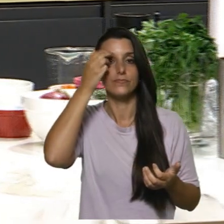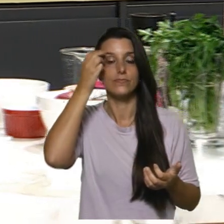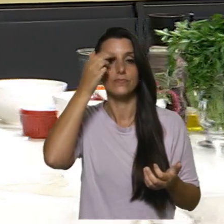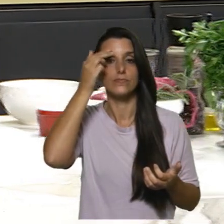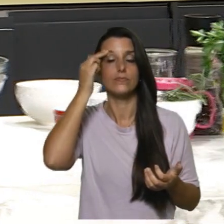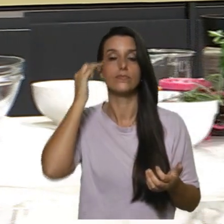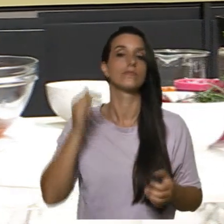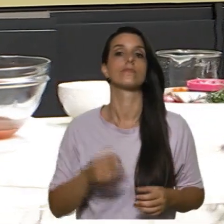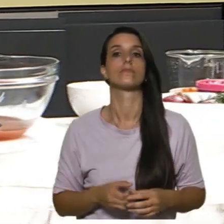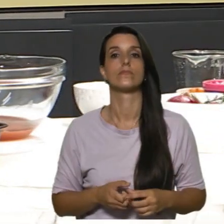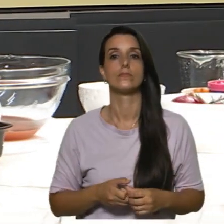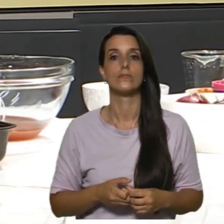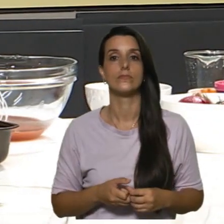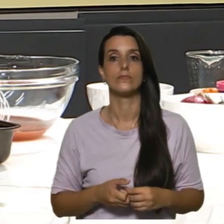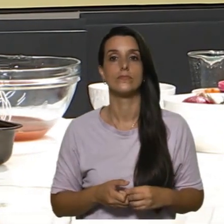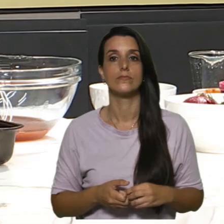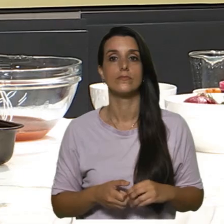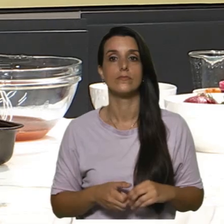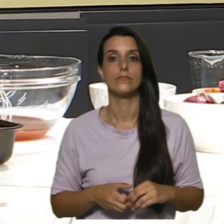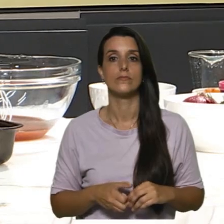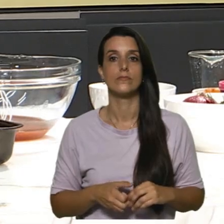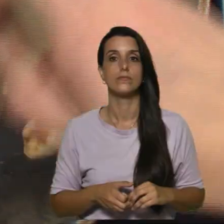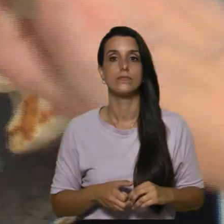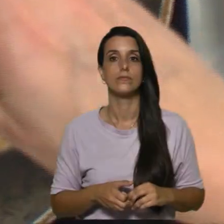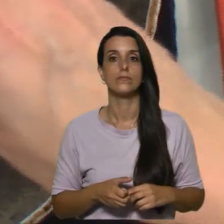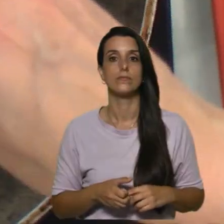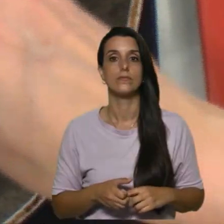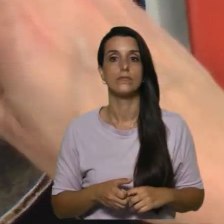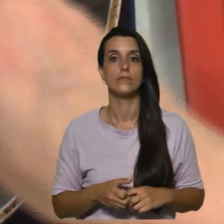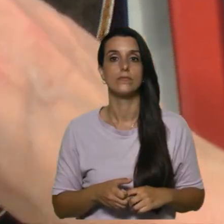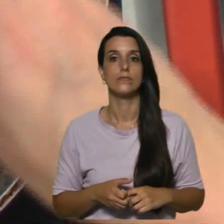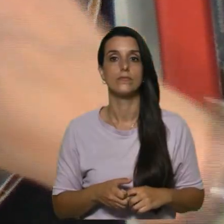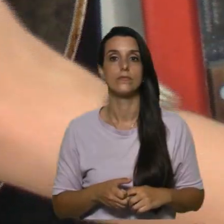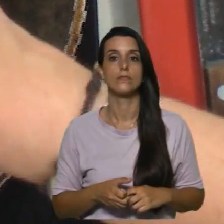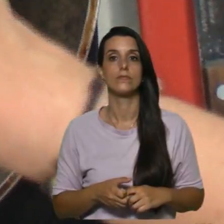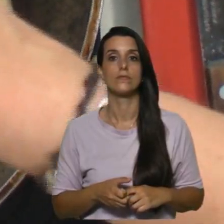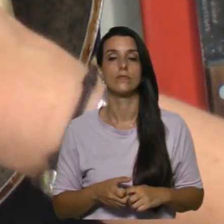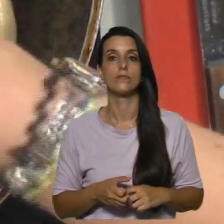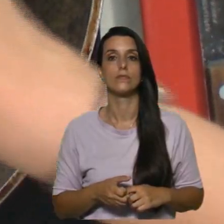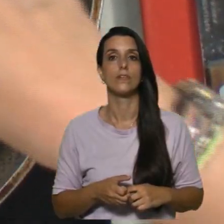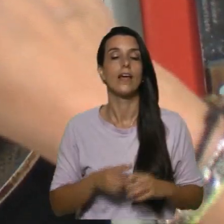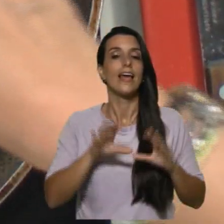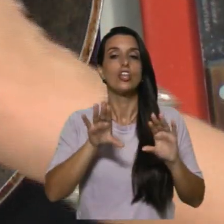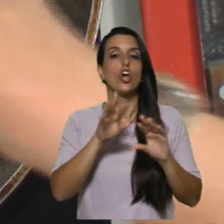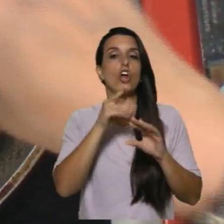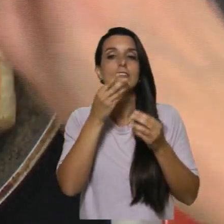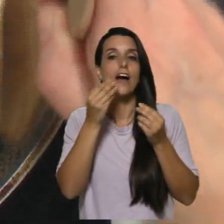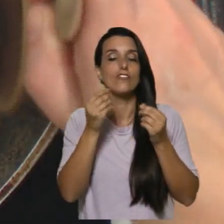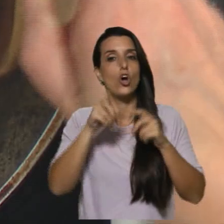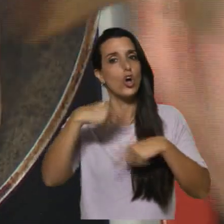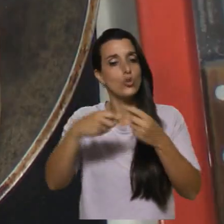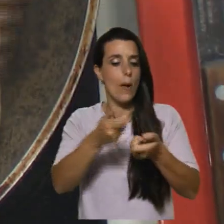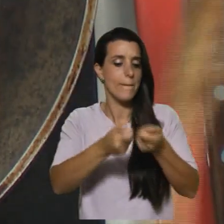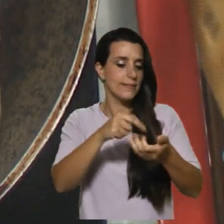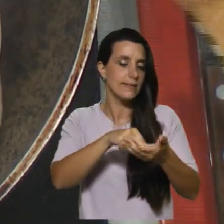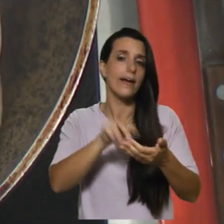vuelta a estas acá. No se hierve. No se hierve, no, para nada. Queda con toda la vidilla. Queda con todo esta. Siguen llegando